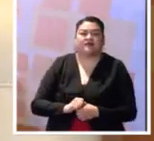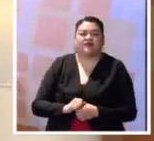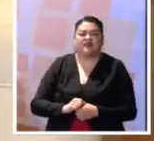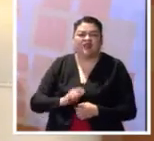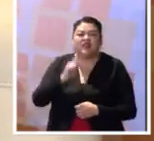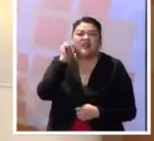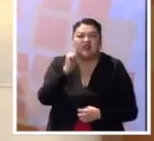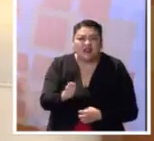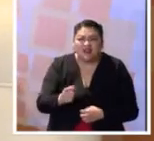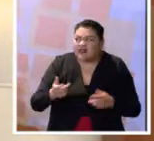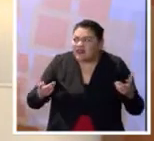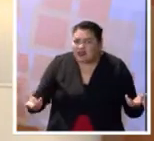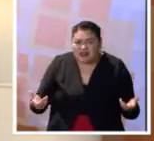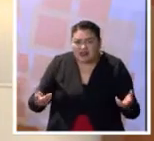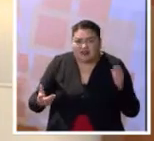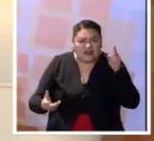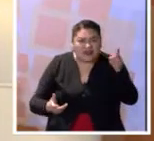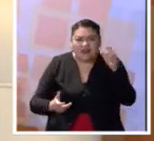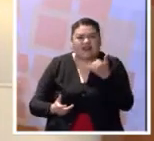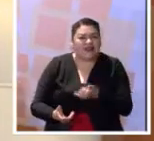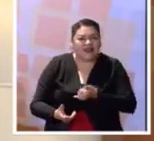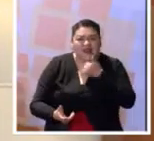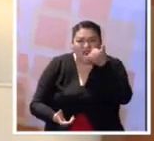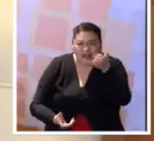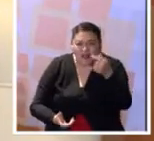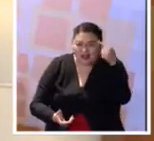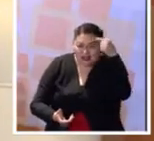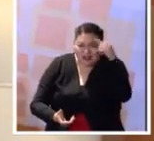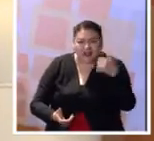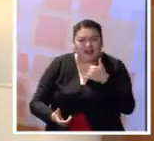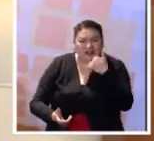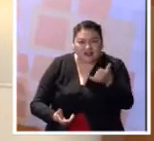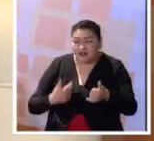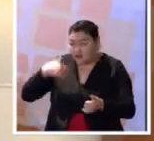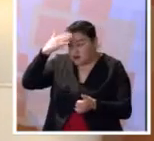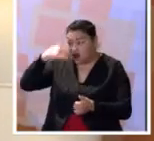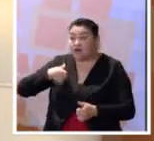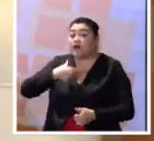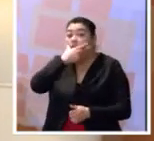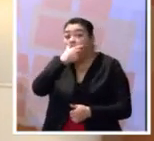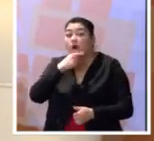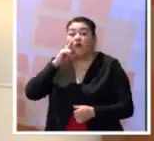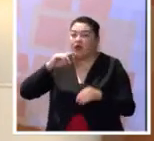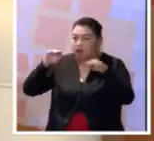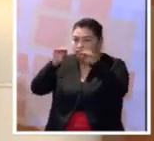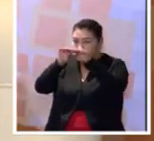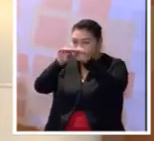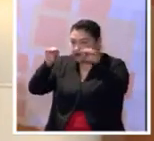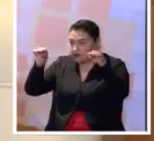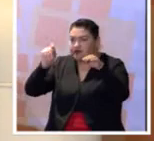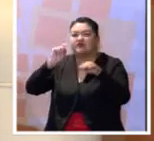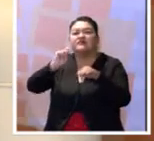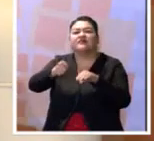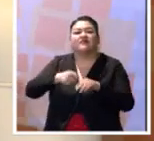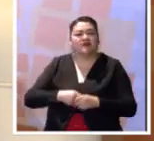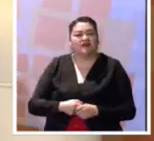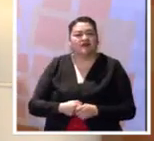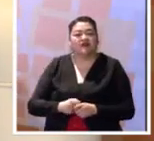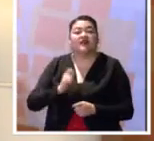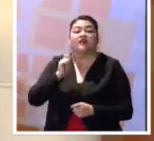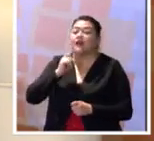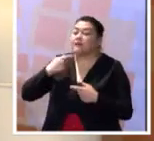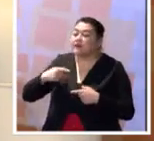de concepción de lo que es la igualdad. La igualdad no nace de un día para otro. La igualdad reconoce también un